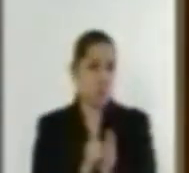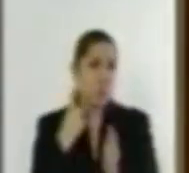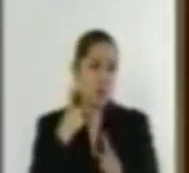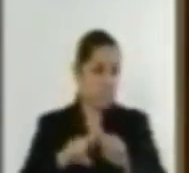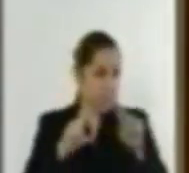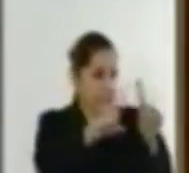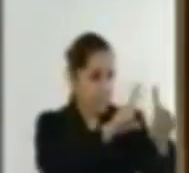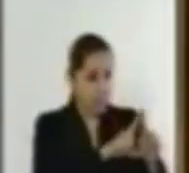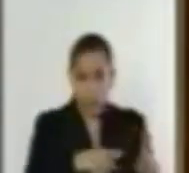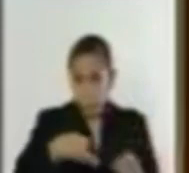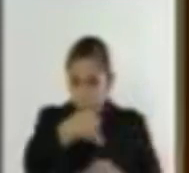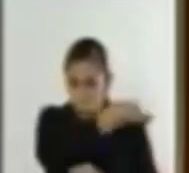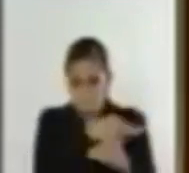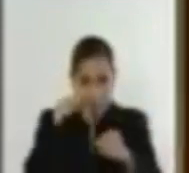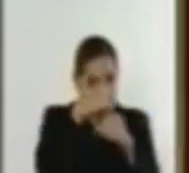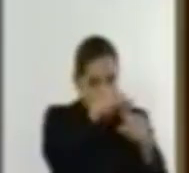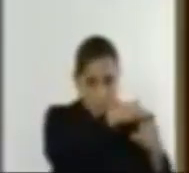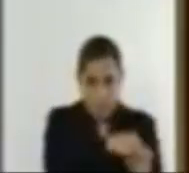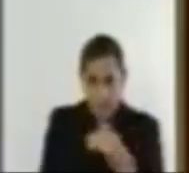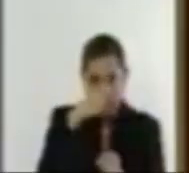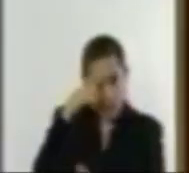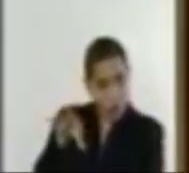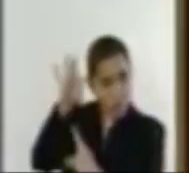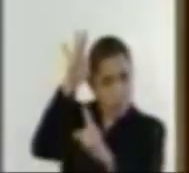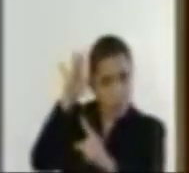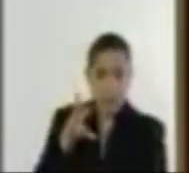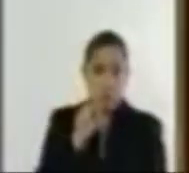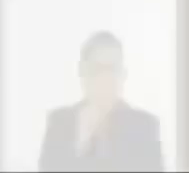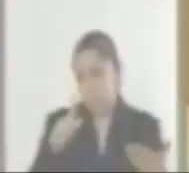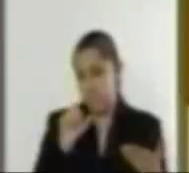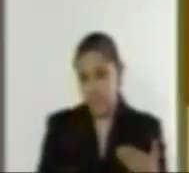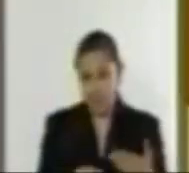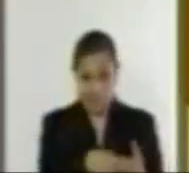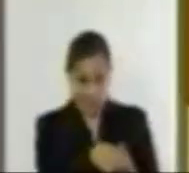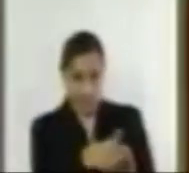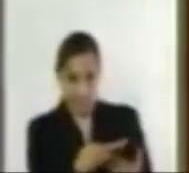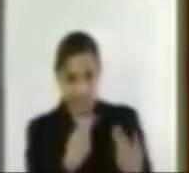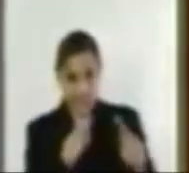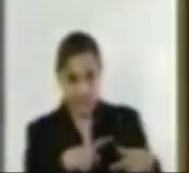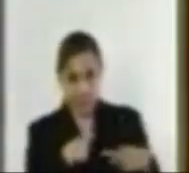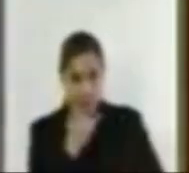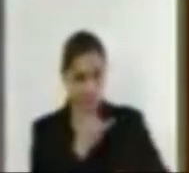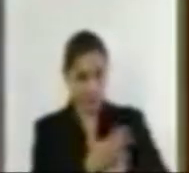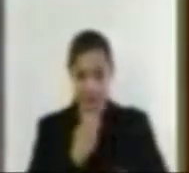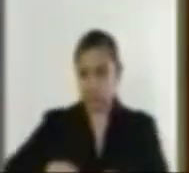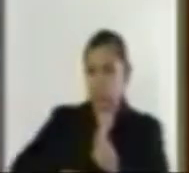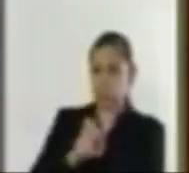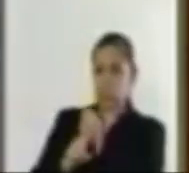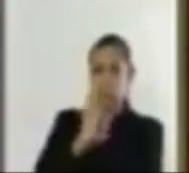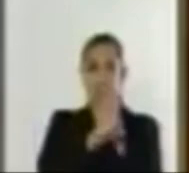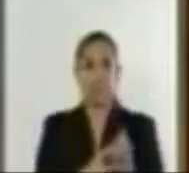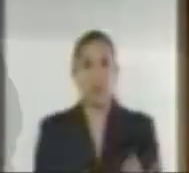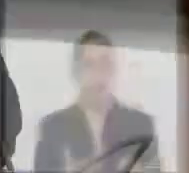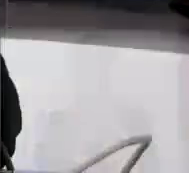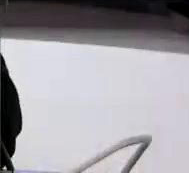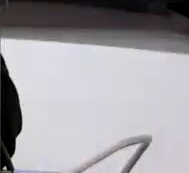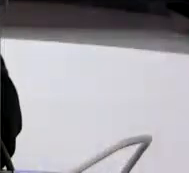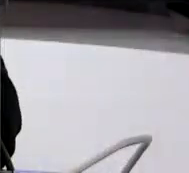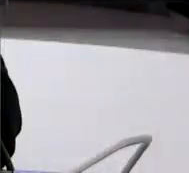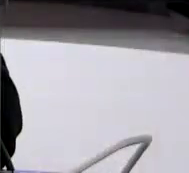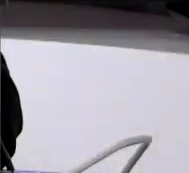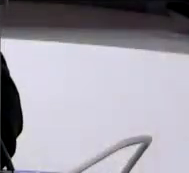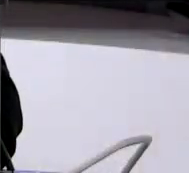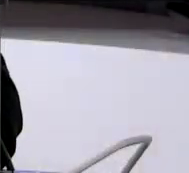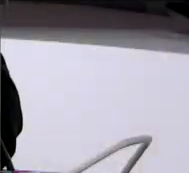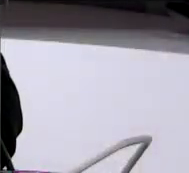Desconozco quién asegura que va a haber un fast track en esto. Bueno, ayer, por ejemplo, por solo tomar el hilo, ayer, por ejemplo, que hablábamos con Barbosa, con